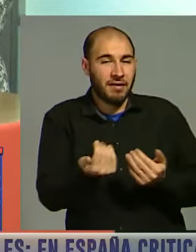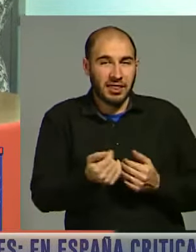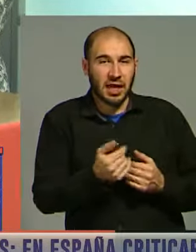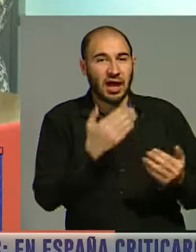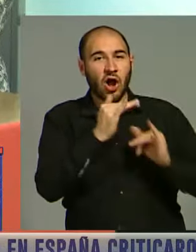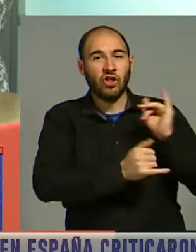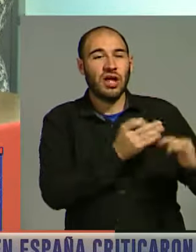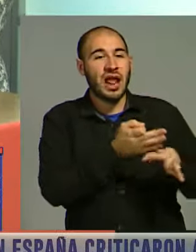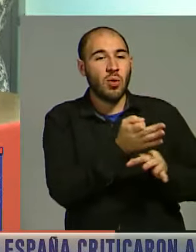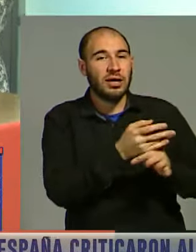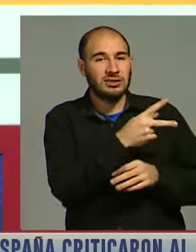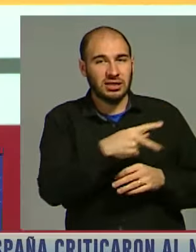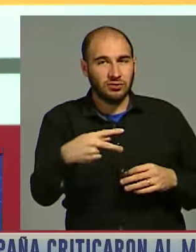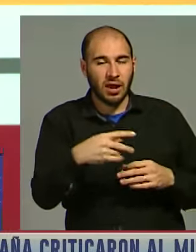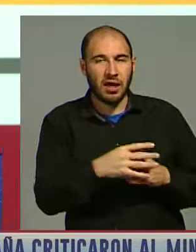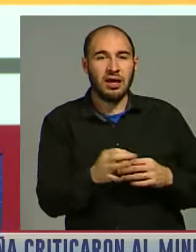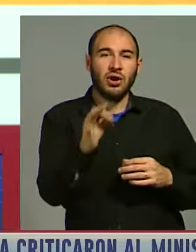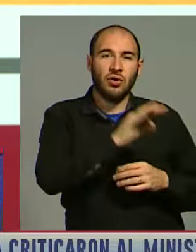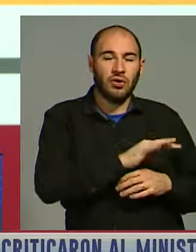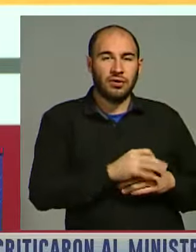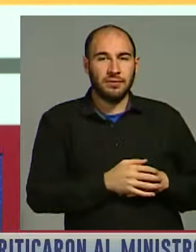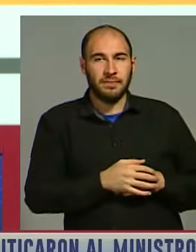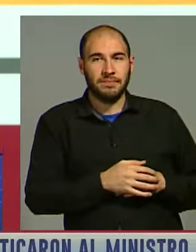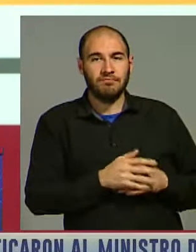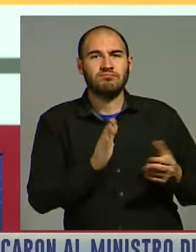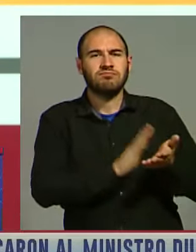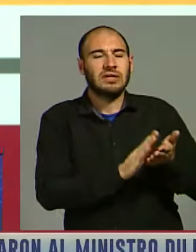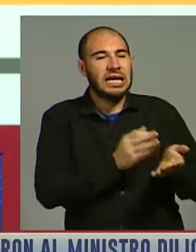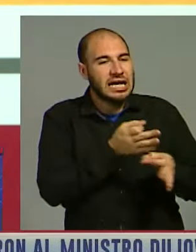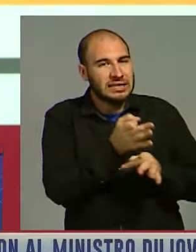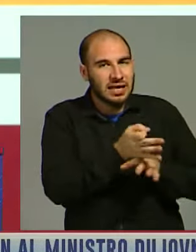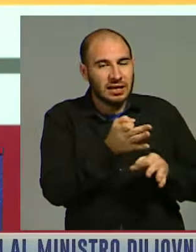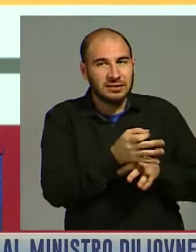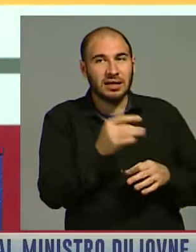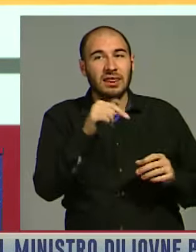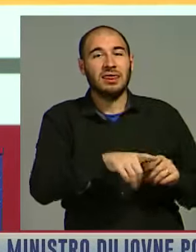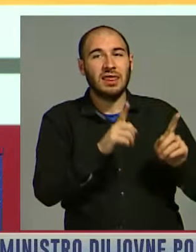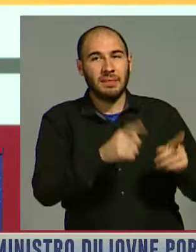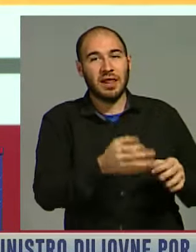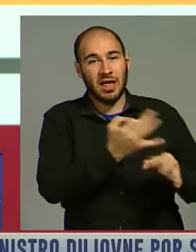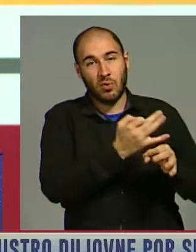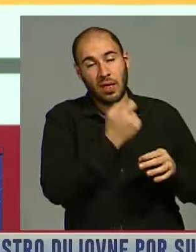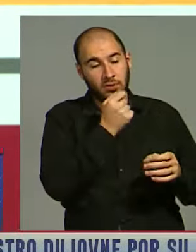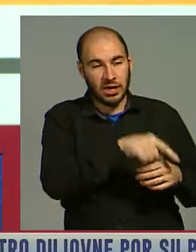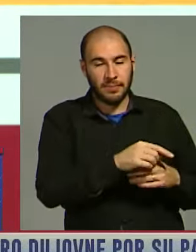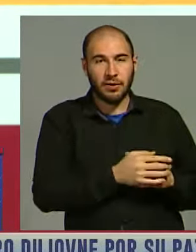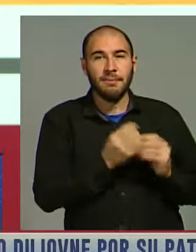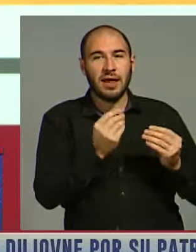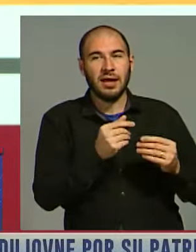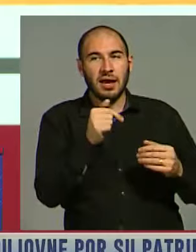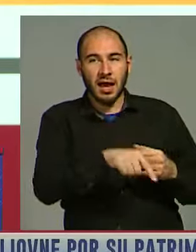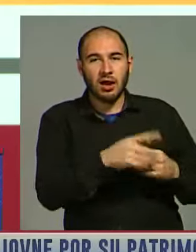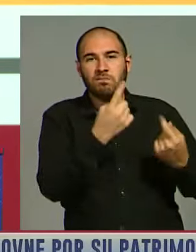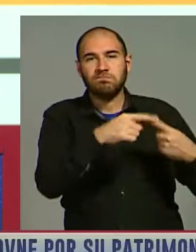hablar de la educación sexual o concretamente la enseñanza que puede partir también desde la escuela, por ejemplo, para evitar